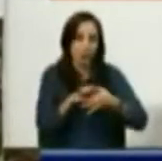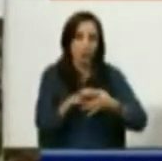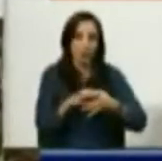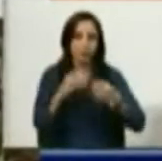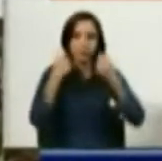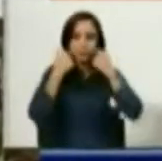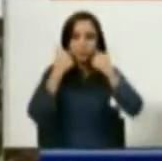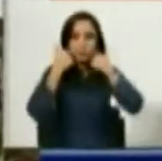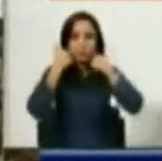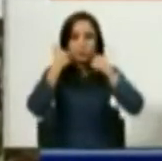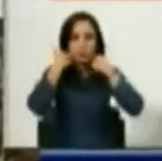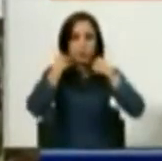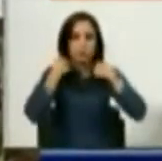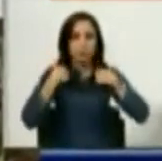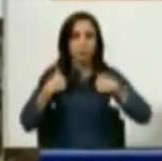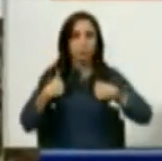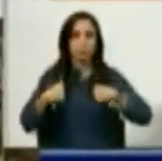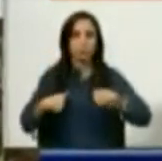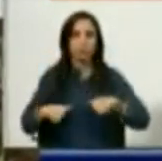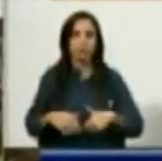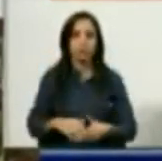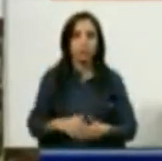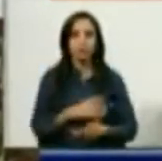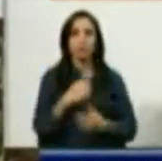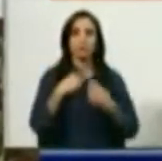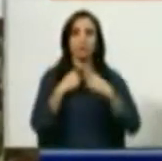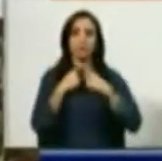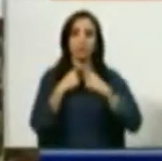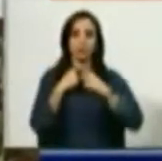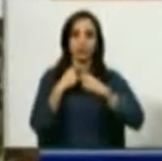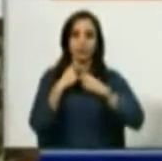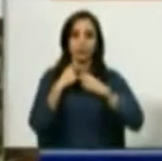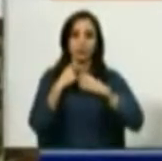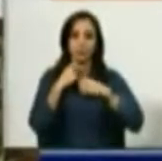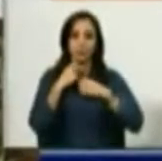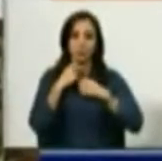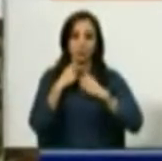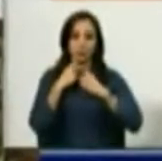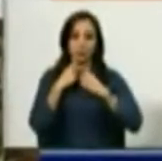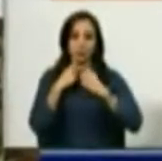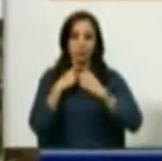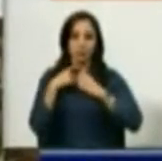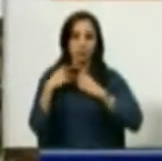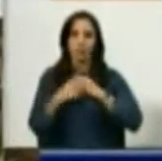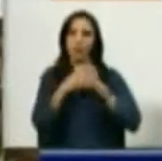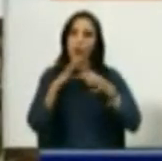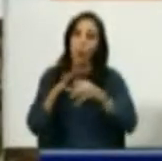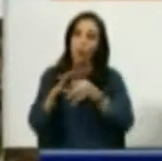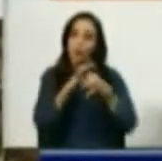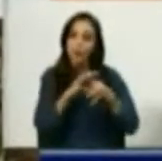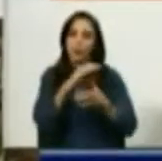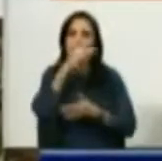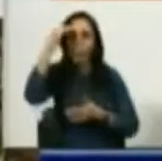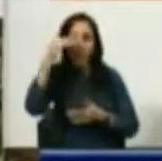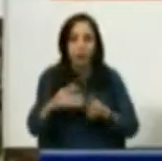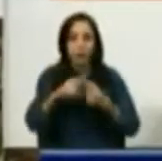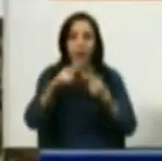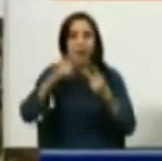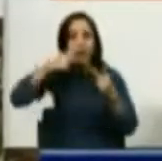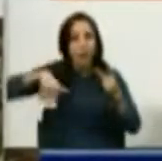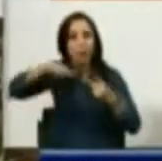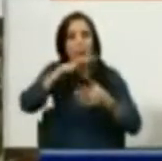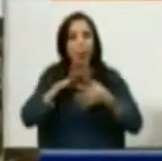Unidos la revolución bolivariana nuestro compañeros en la calle nuestros compañeros en la Fuerza Armada nacional bolivariana